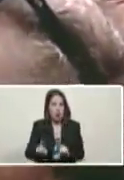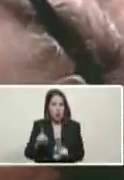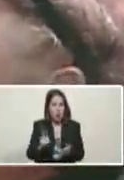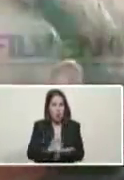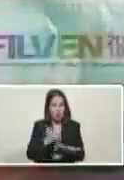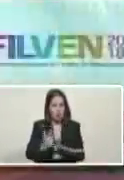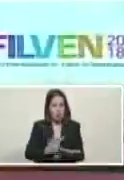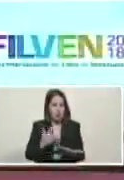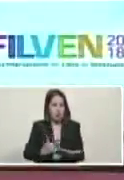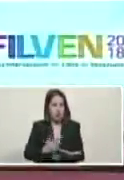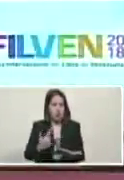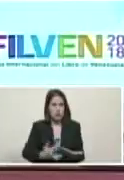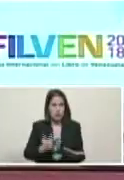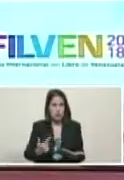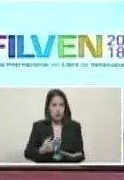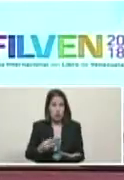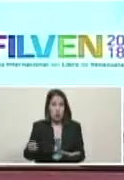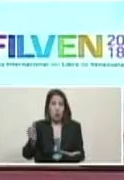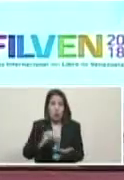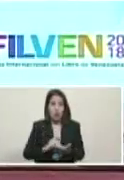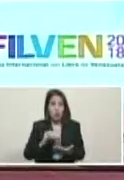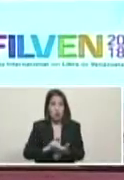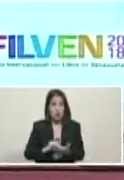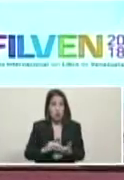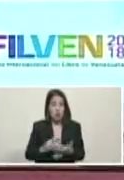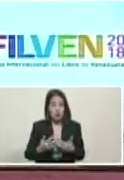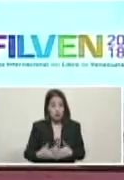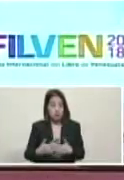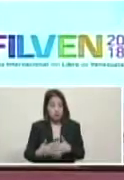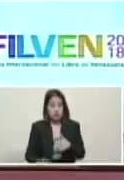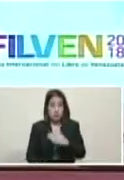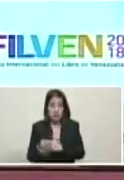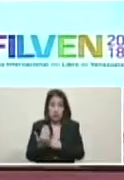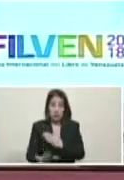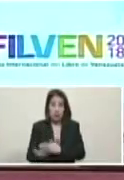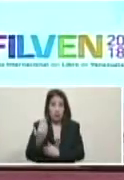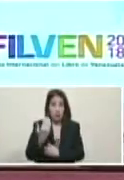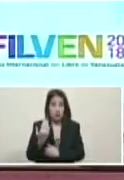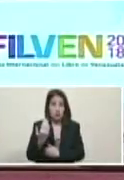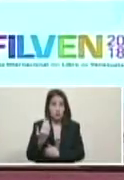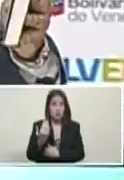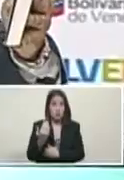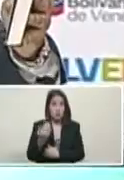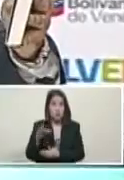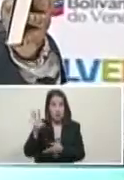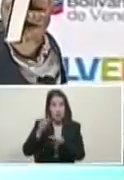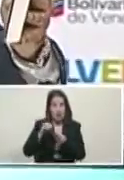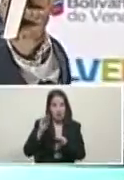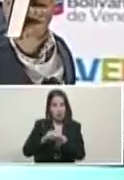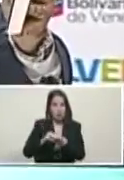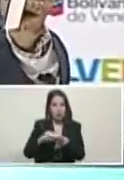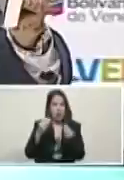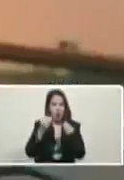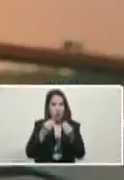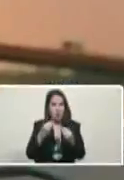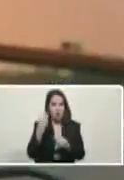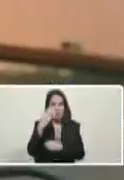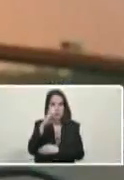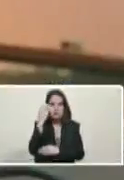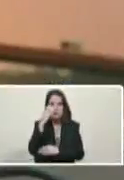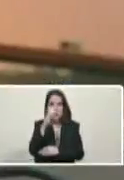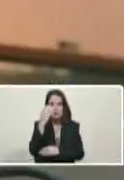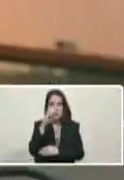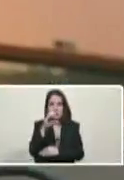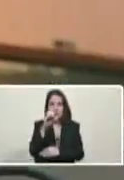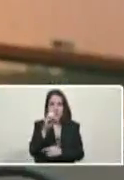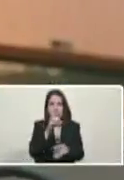están siendo reimpresos, la editorial Resumen, este libro Colombia,